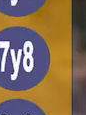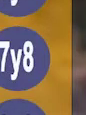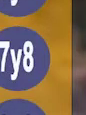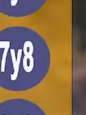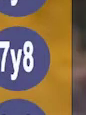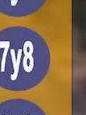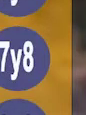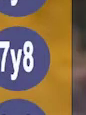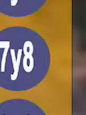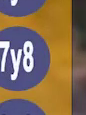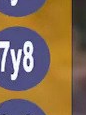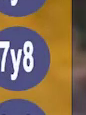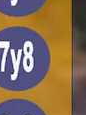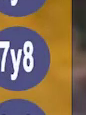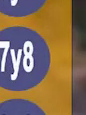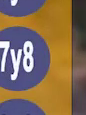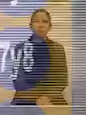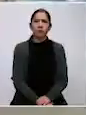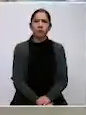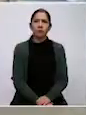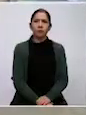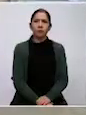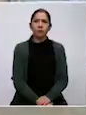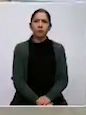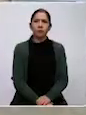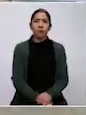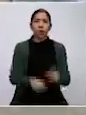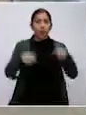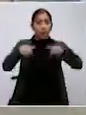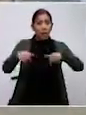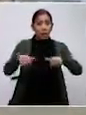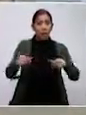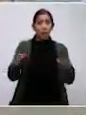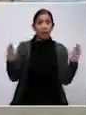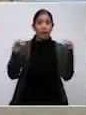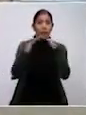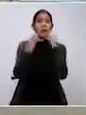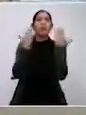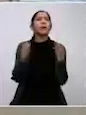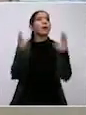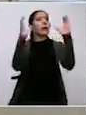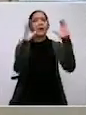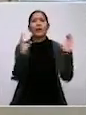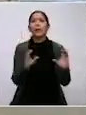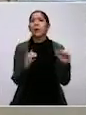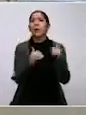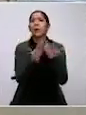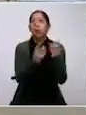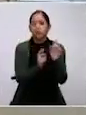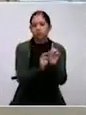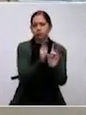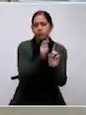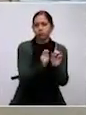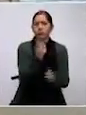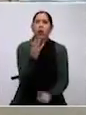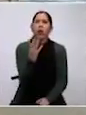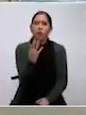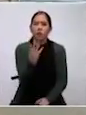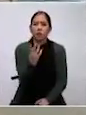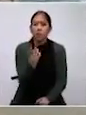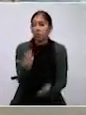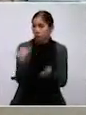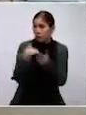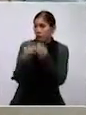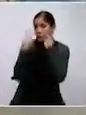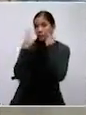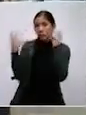tenemos es de 4 grados centígrados en el centro de la sede de gobierno. Reiteramos, tráfico fluido a